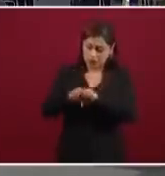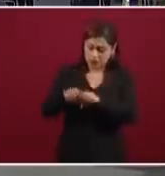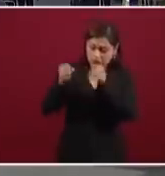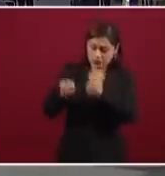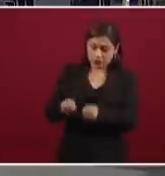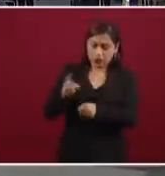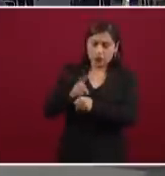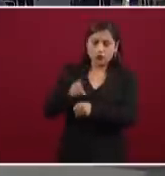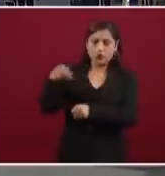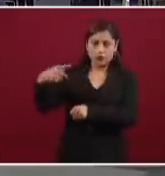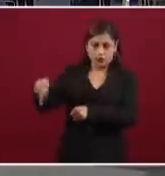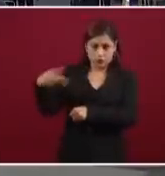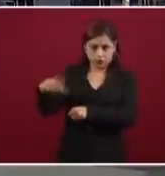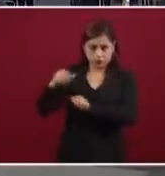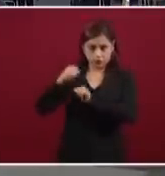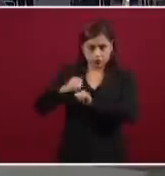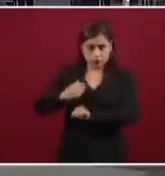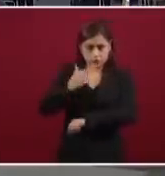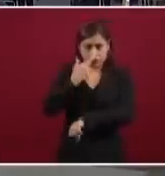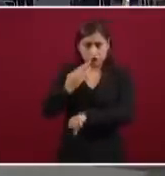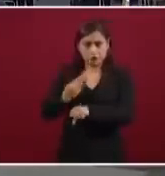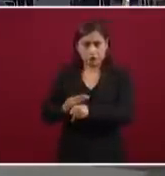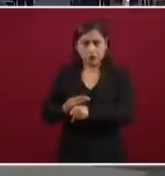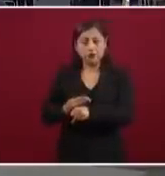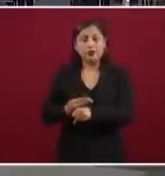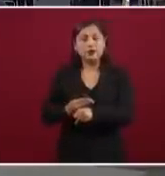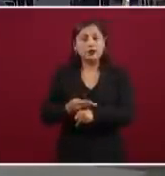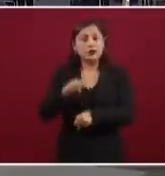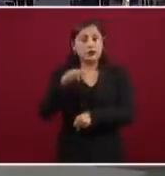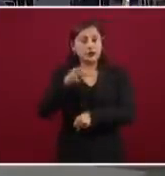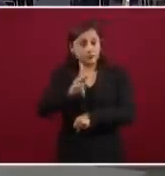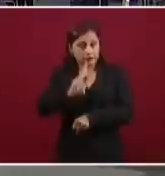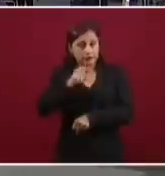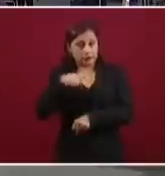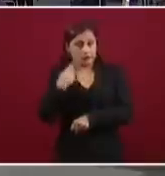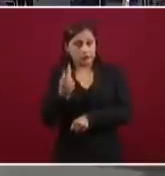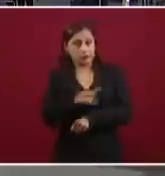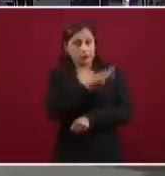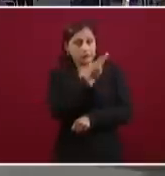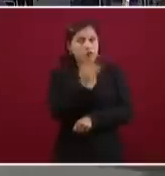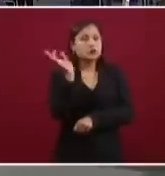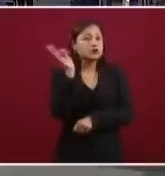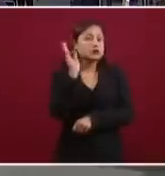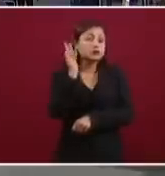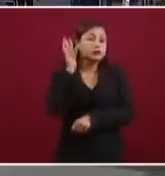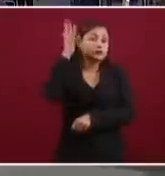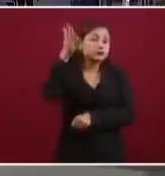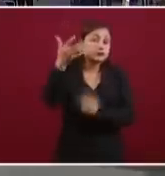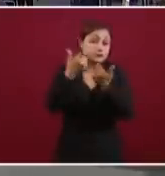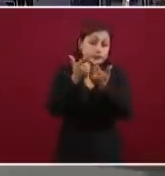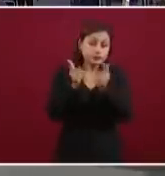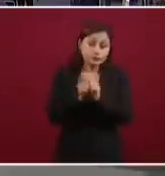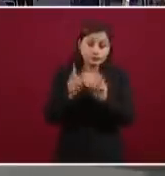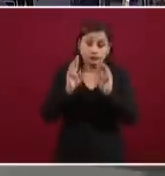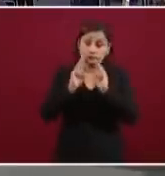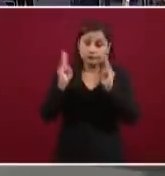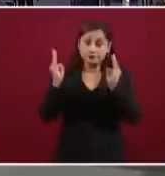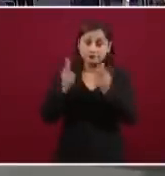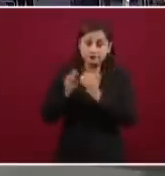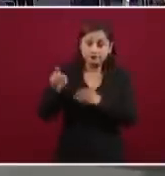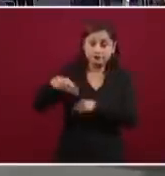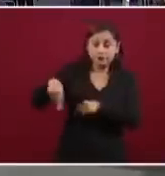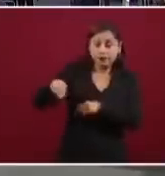un operativo en el futuro para capturar a miembros del crimen organizado, ¿se le informará